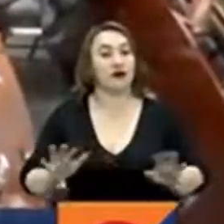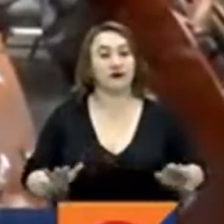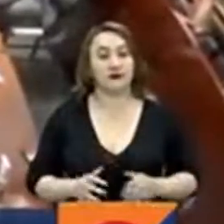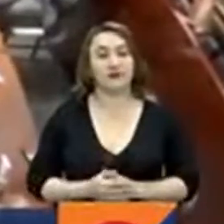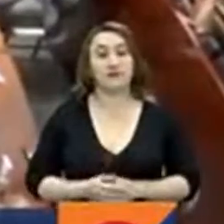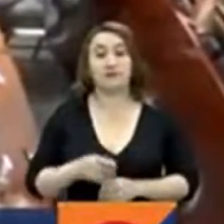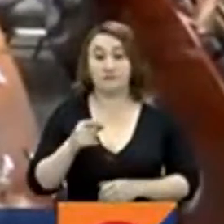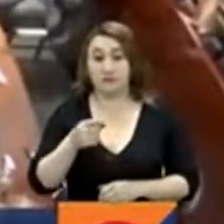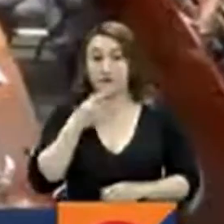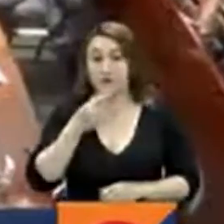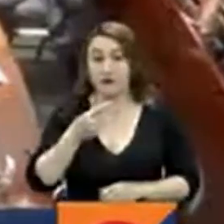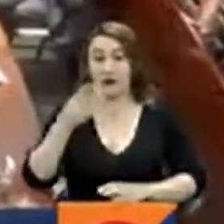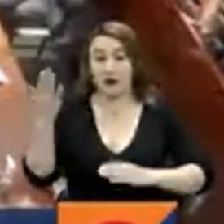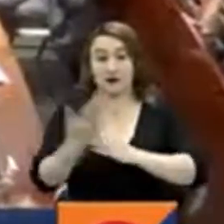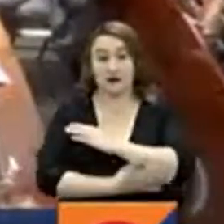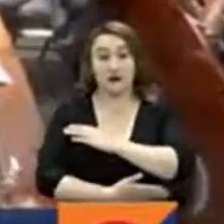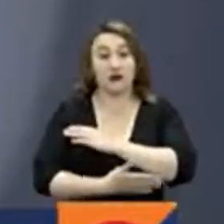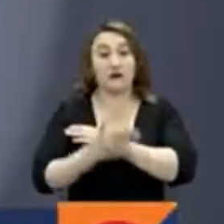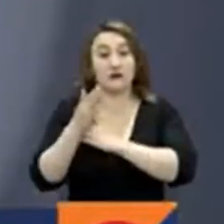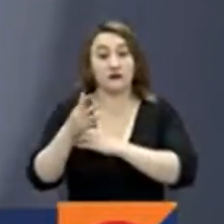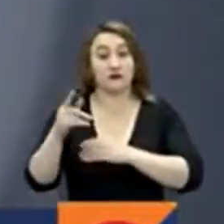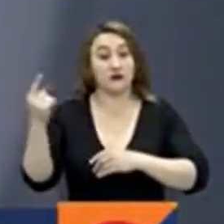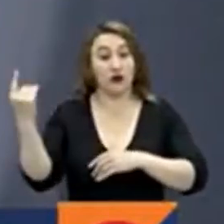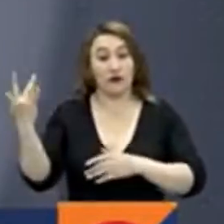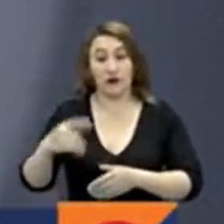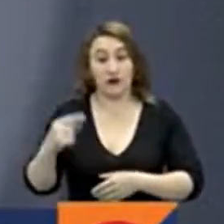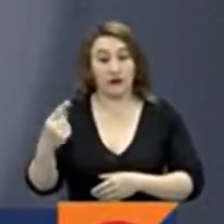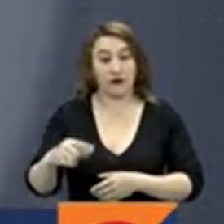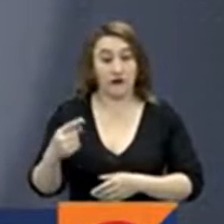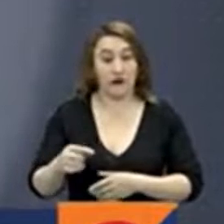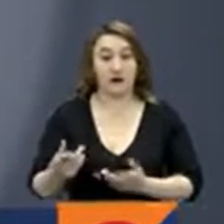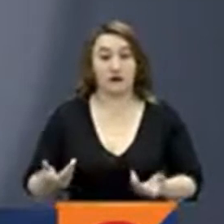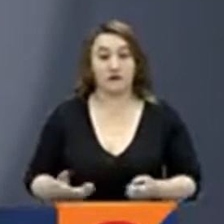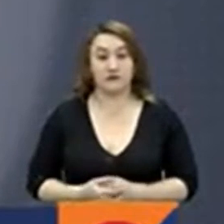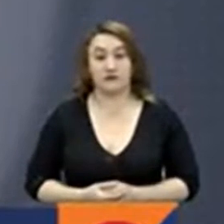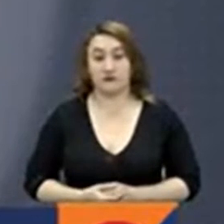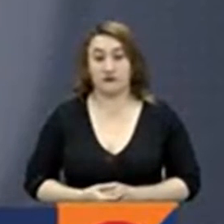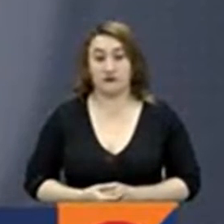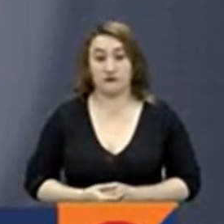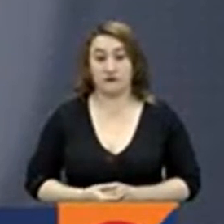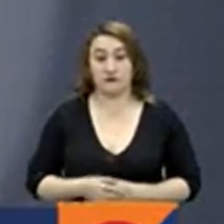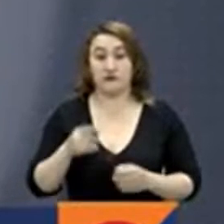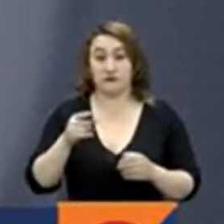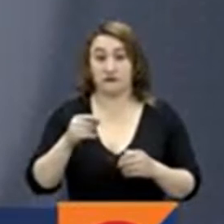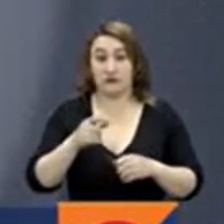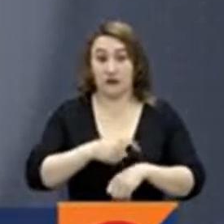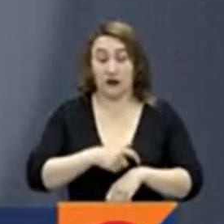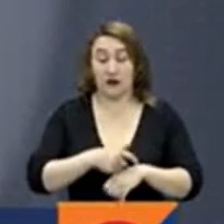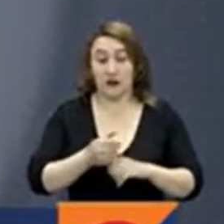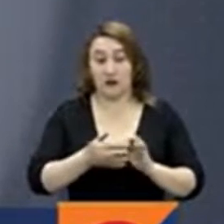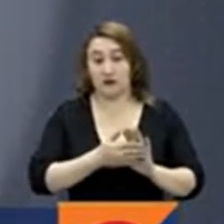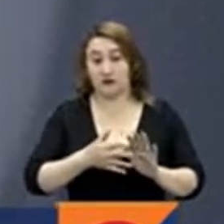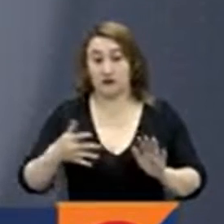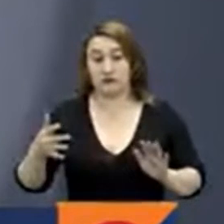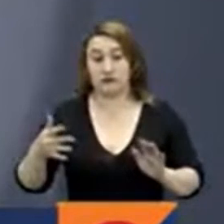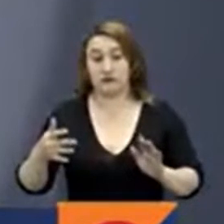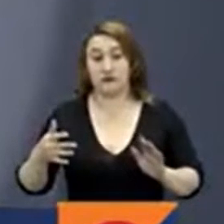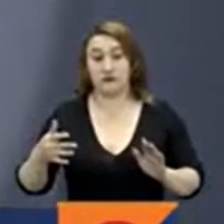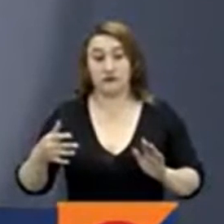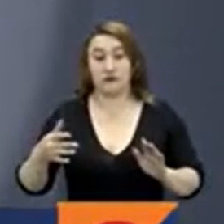los congresistas que no asistan a las sesiones. Que de aprobarse esta medida durante una